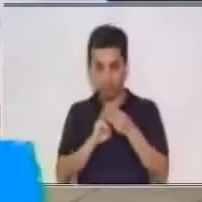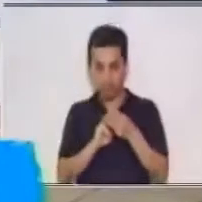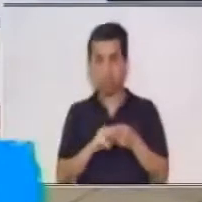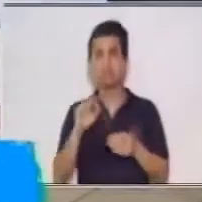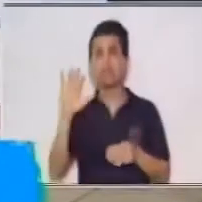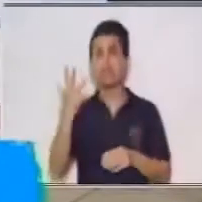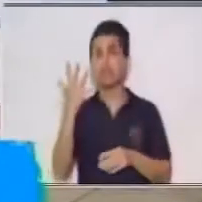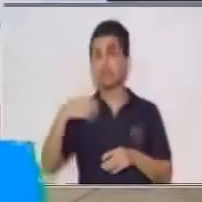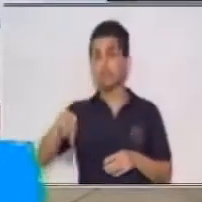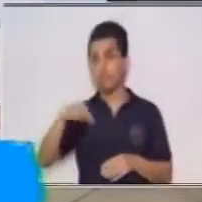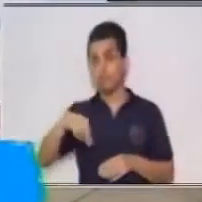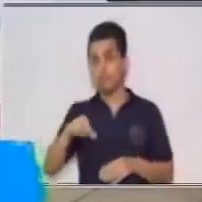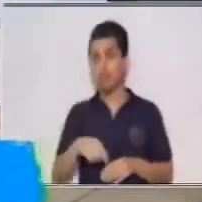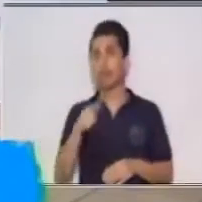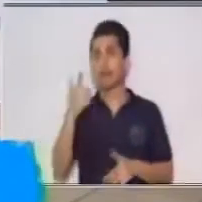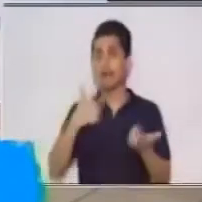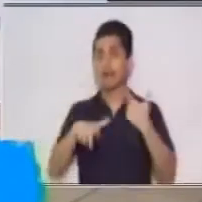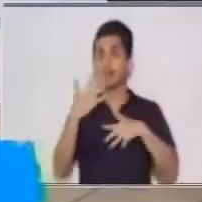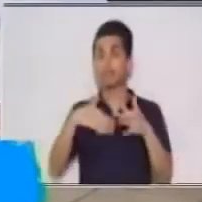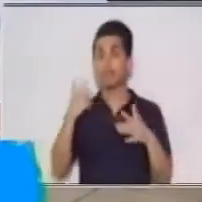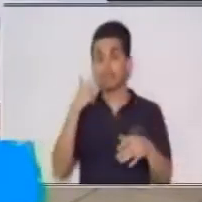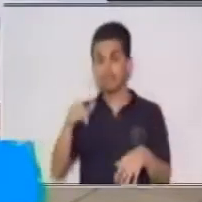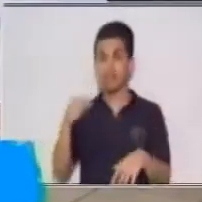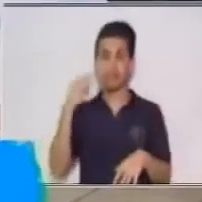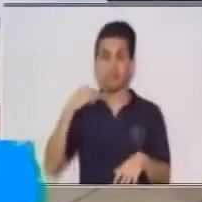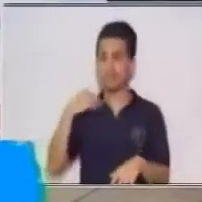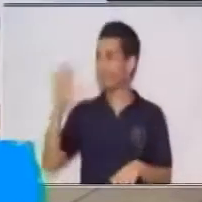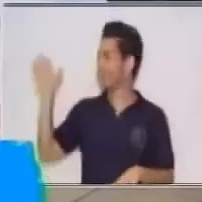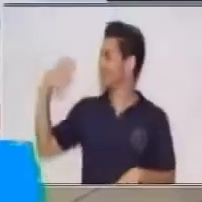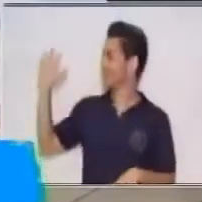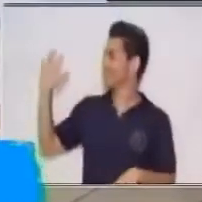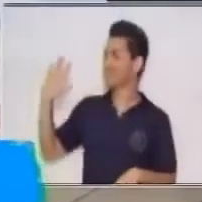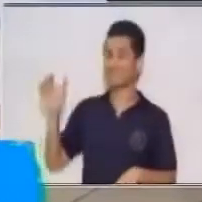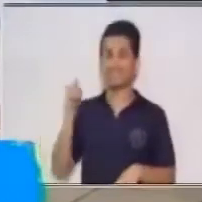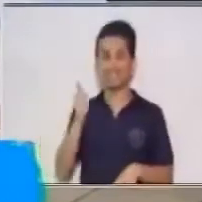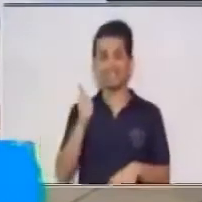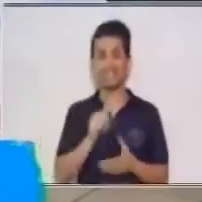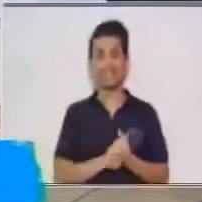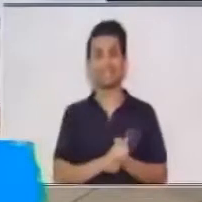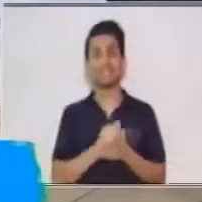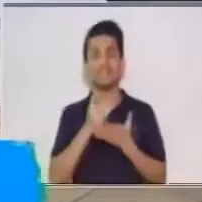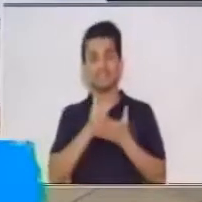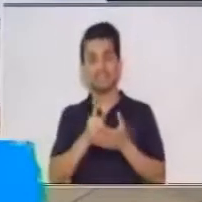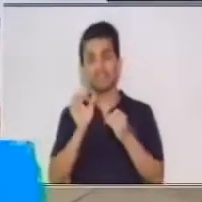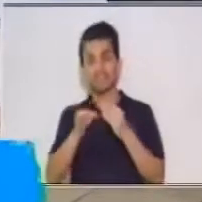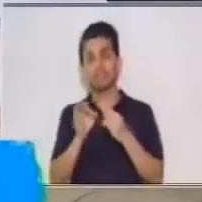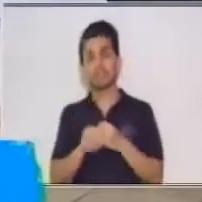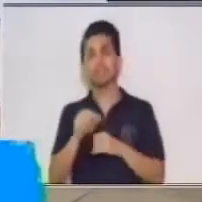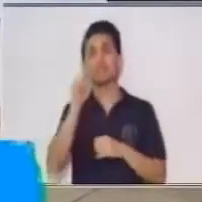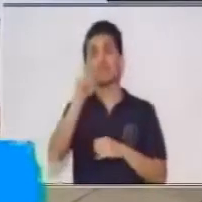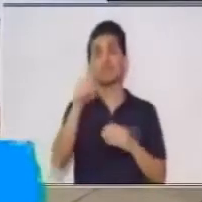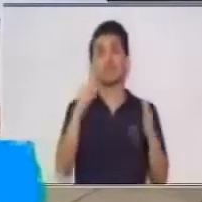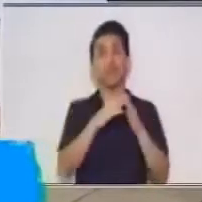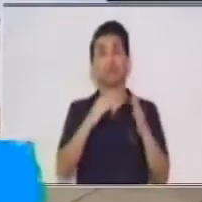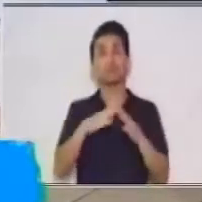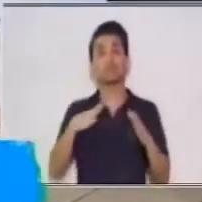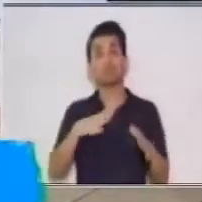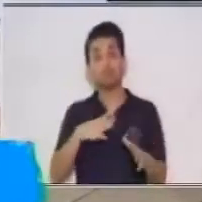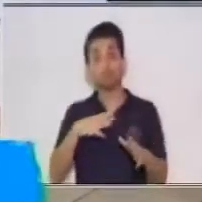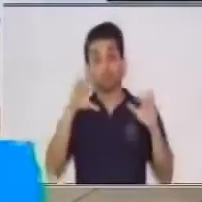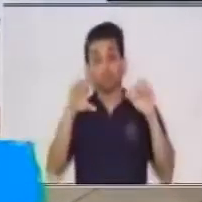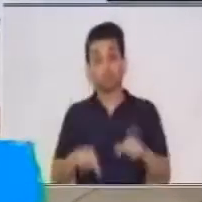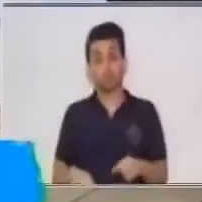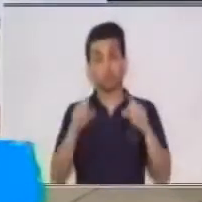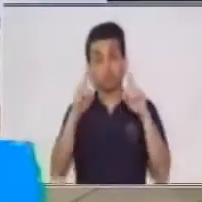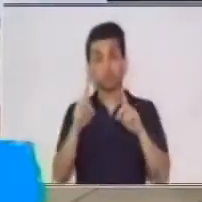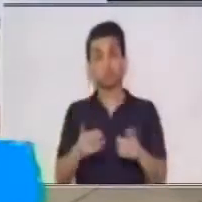quinto primaria. En lengua de señas hoy me acompaña Mauricio. Hola Mauricio. Si en casa hay alguna persona con discapacidad, este